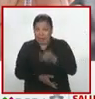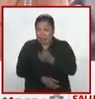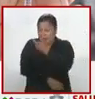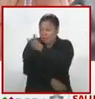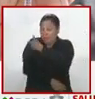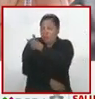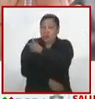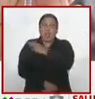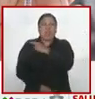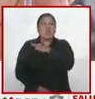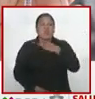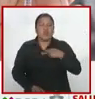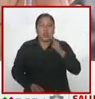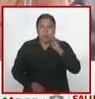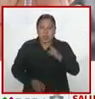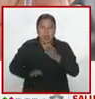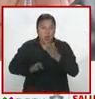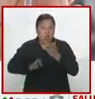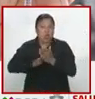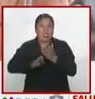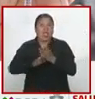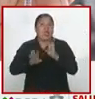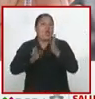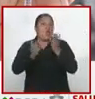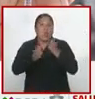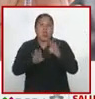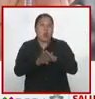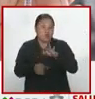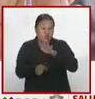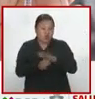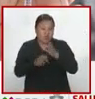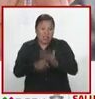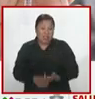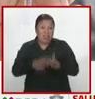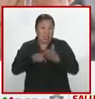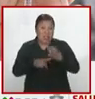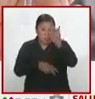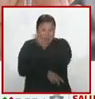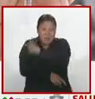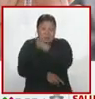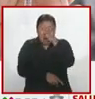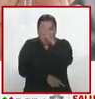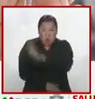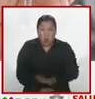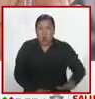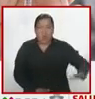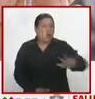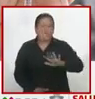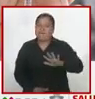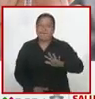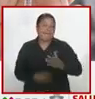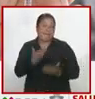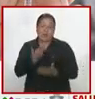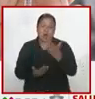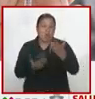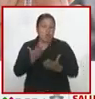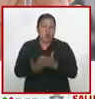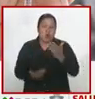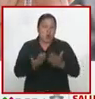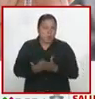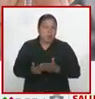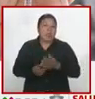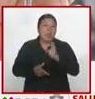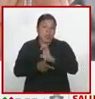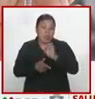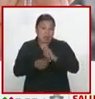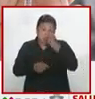identificar no va a haber vacuna suficiente para vacunar a toda la población y se ha visto que bueno pues el